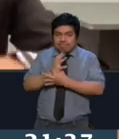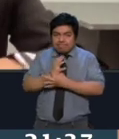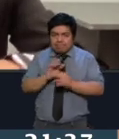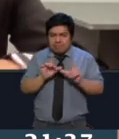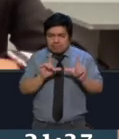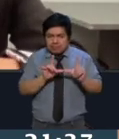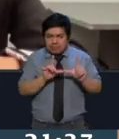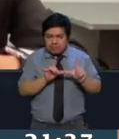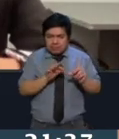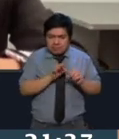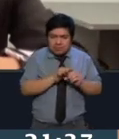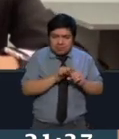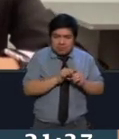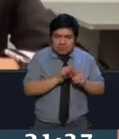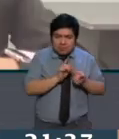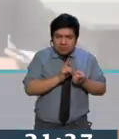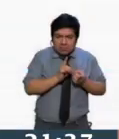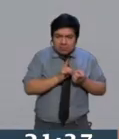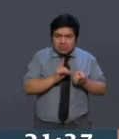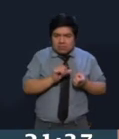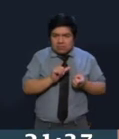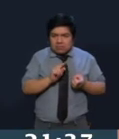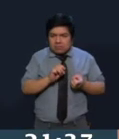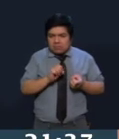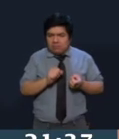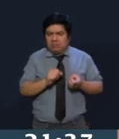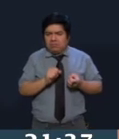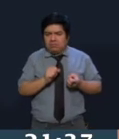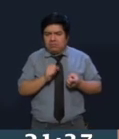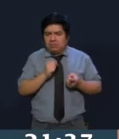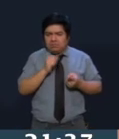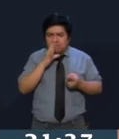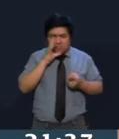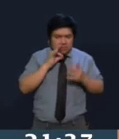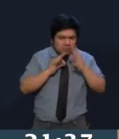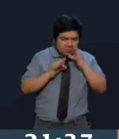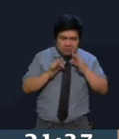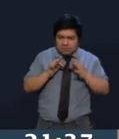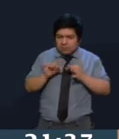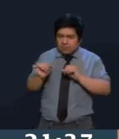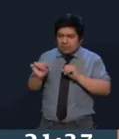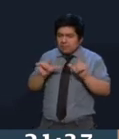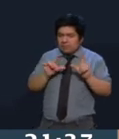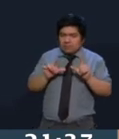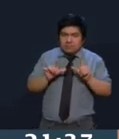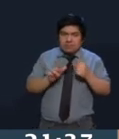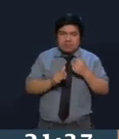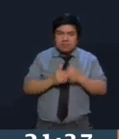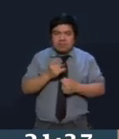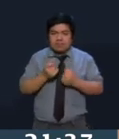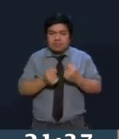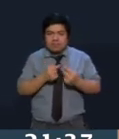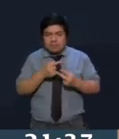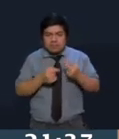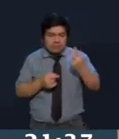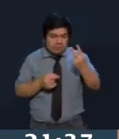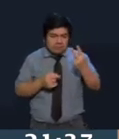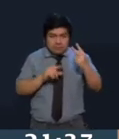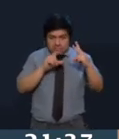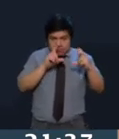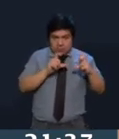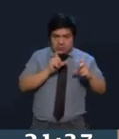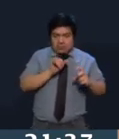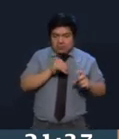para votar con datos alterados. A ver si podemos ver esta imagen en pantalla, porque colocan dos fotografías del